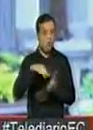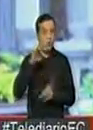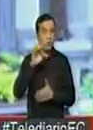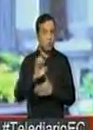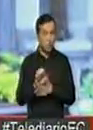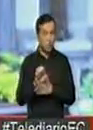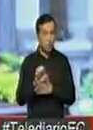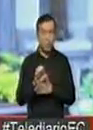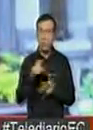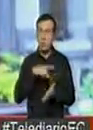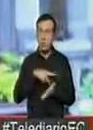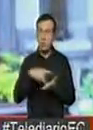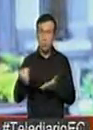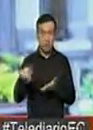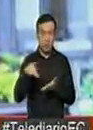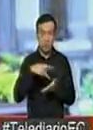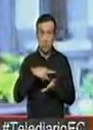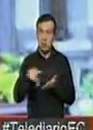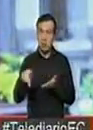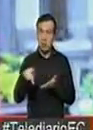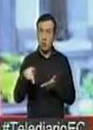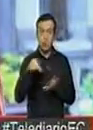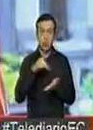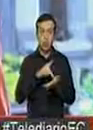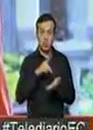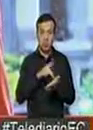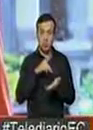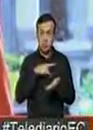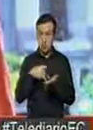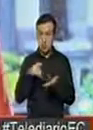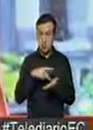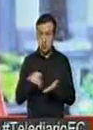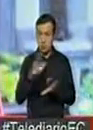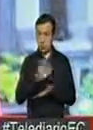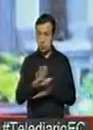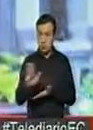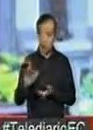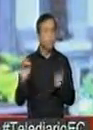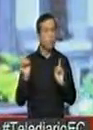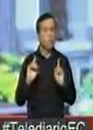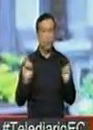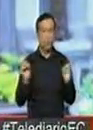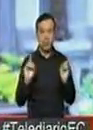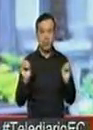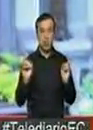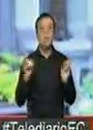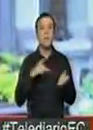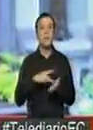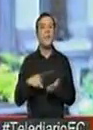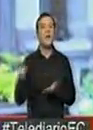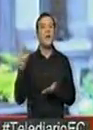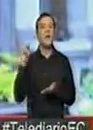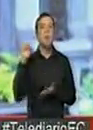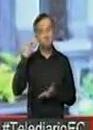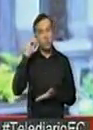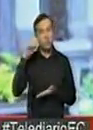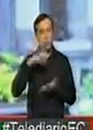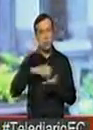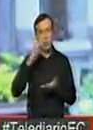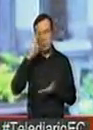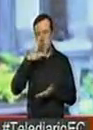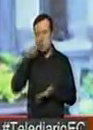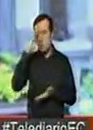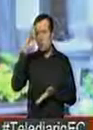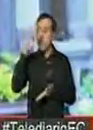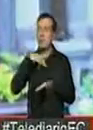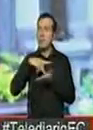no les pagaba directamente a muchos médicos que trabajaban en su sistema de salud, sino que le pagaba al gobierno de Cuba, que